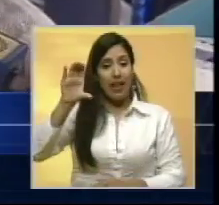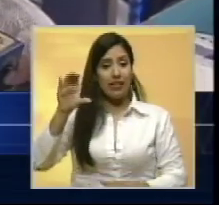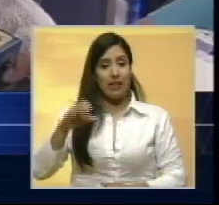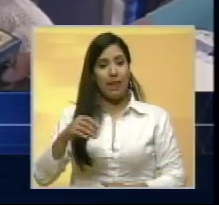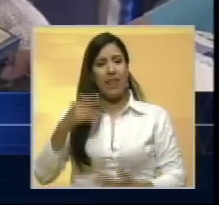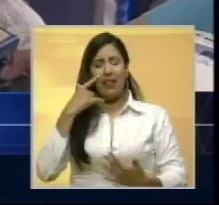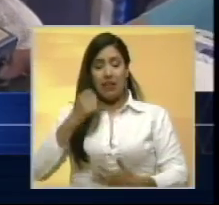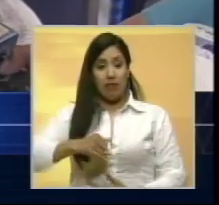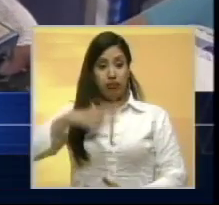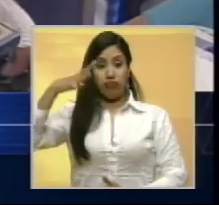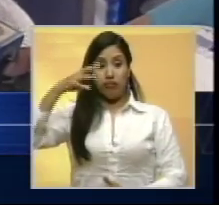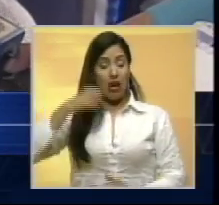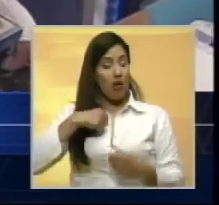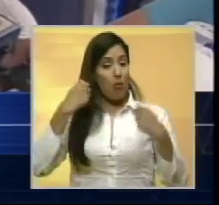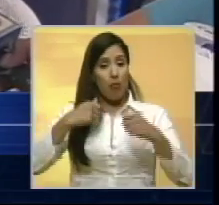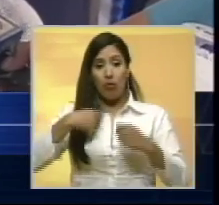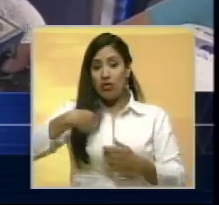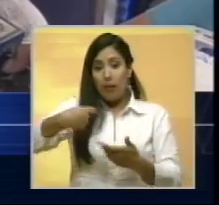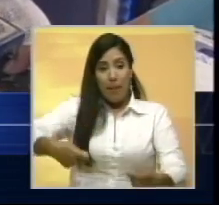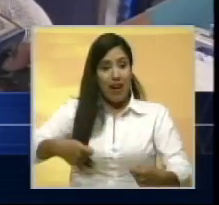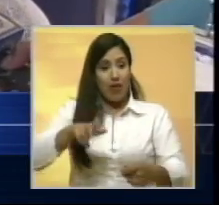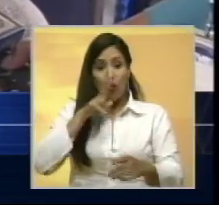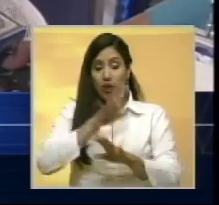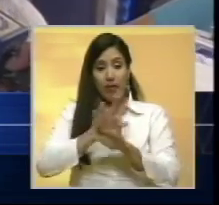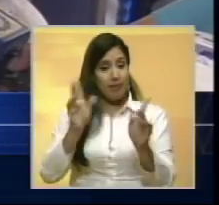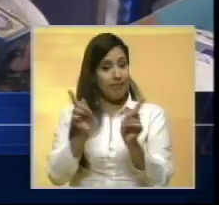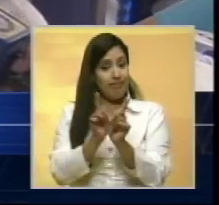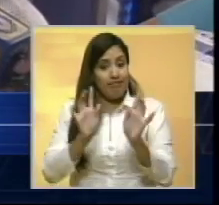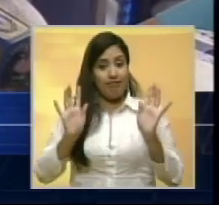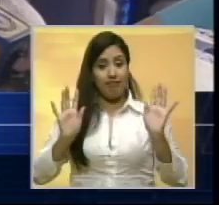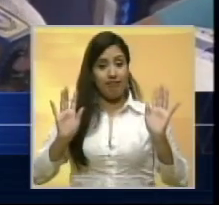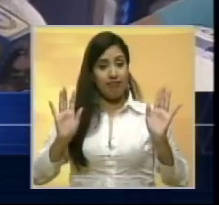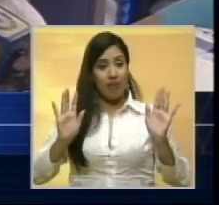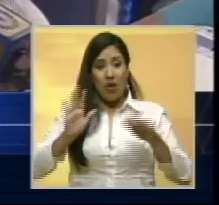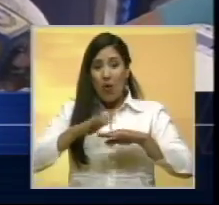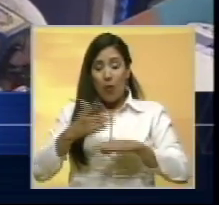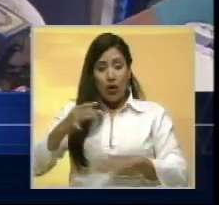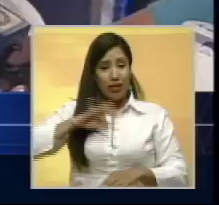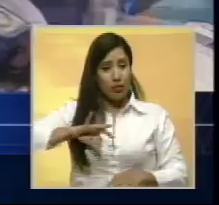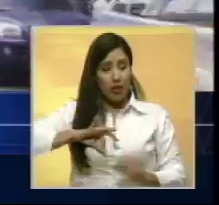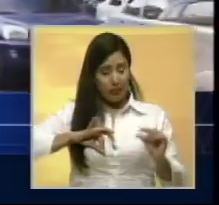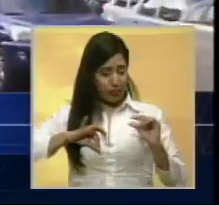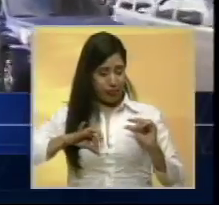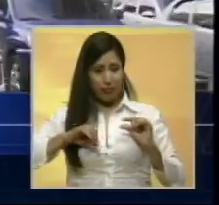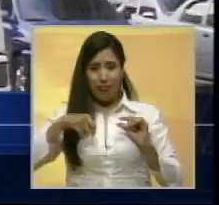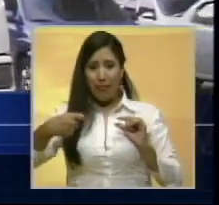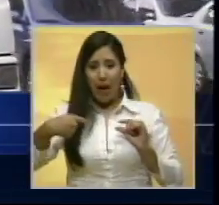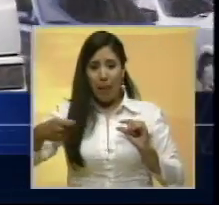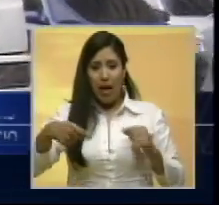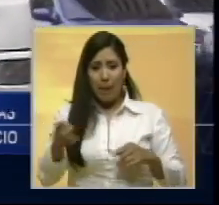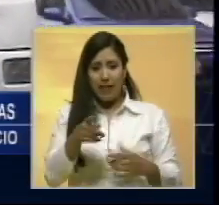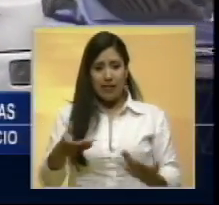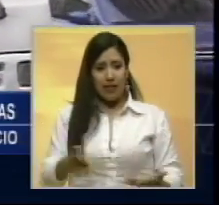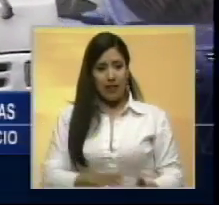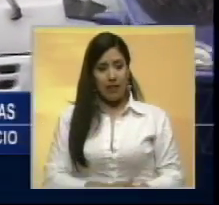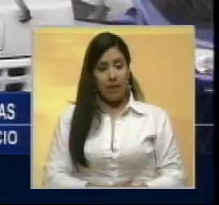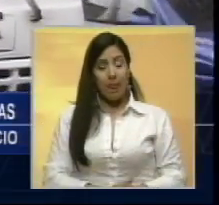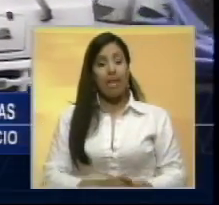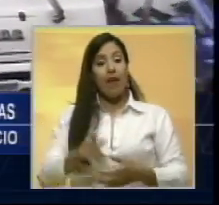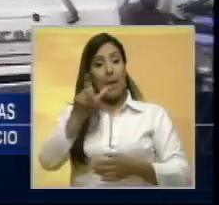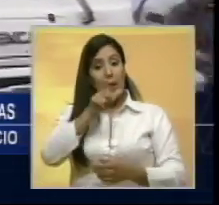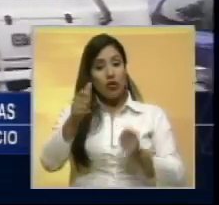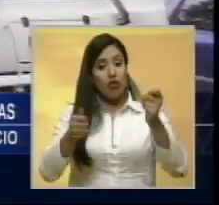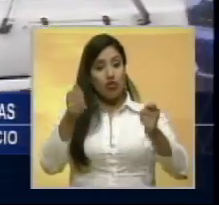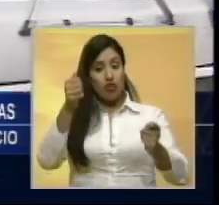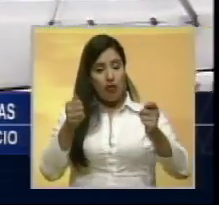Un exabrupto en el bolsillo de todos los venezolanos, lo que te puedo decir, más nada, porque el sueldito no nos da. Los conductores,